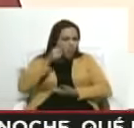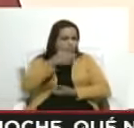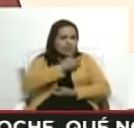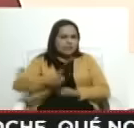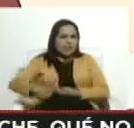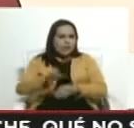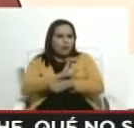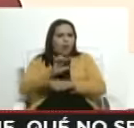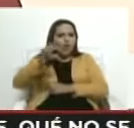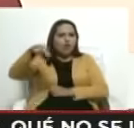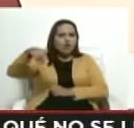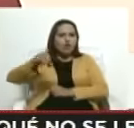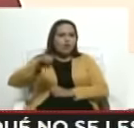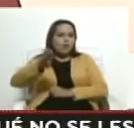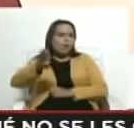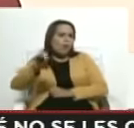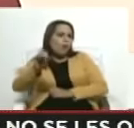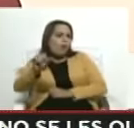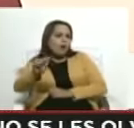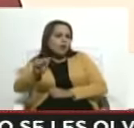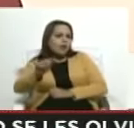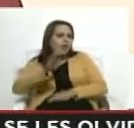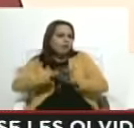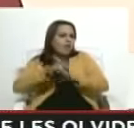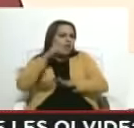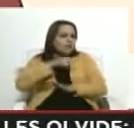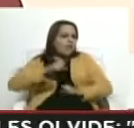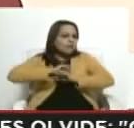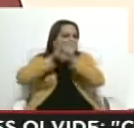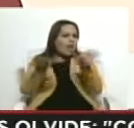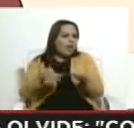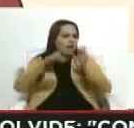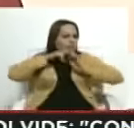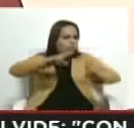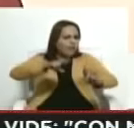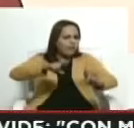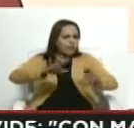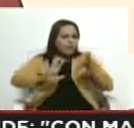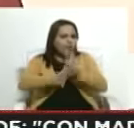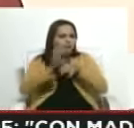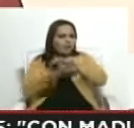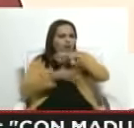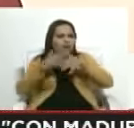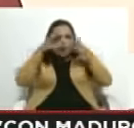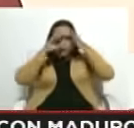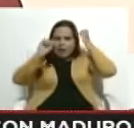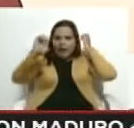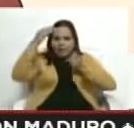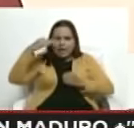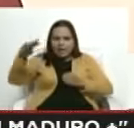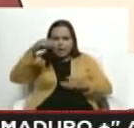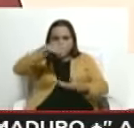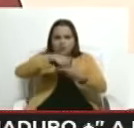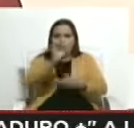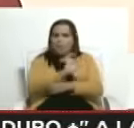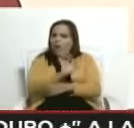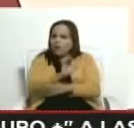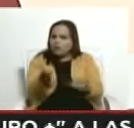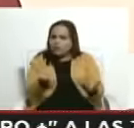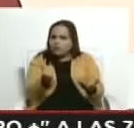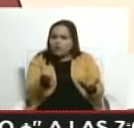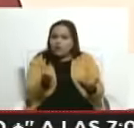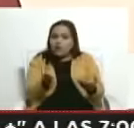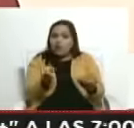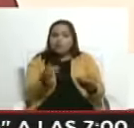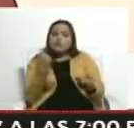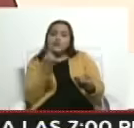¿Por qué Almagro no condena enérgicamente lo que ocurrió en Ecuador, en la embajada mexicana, sino que se va por las